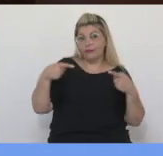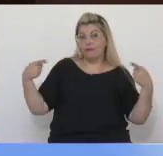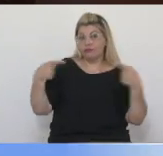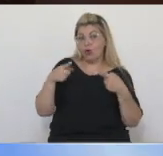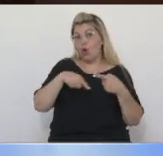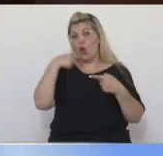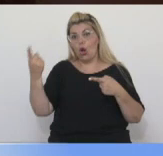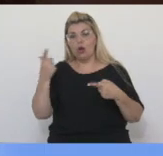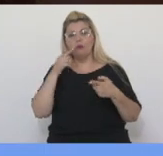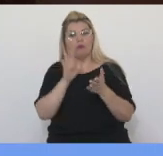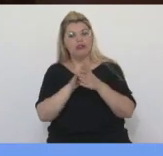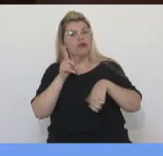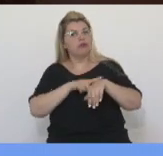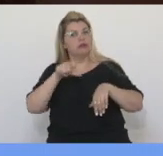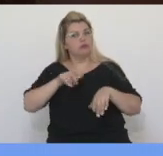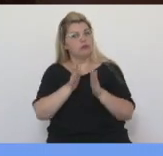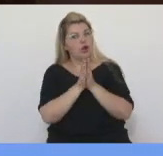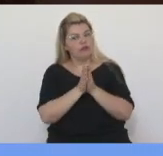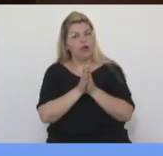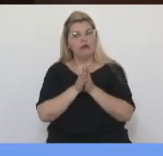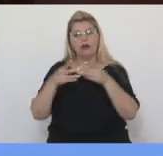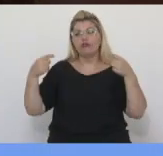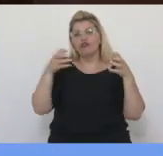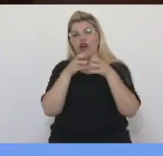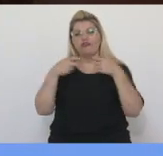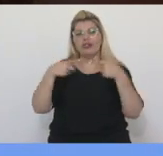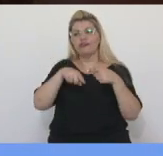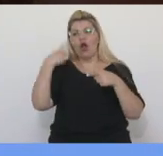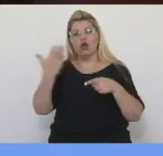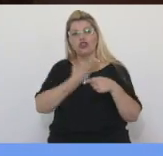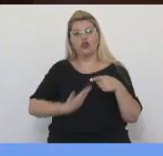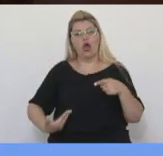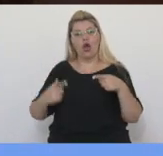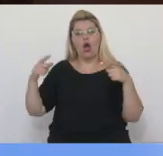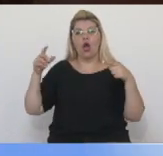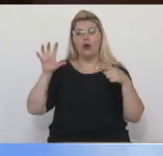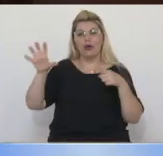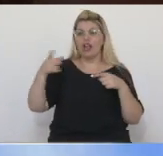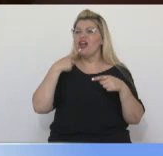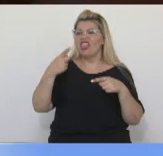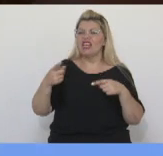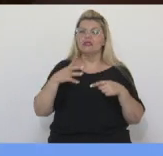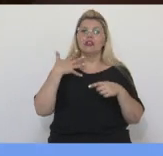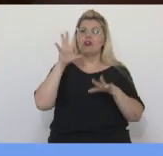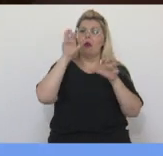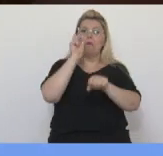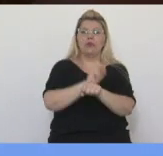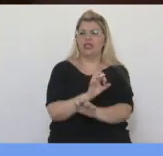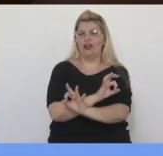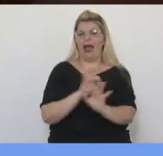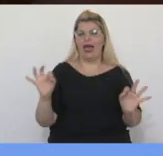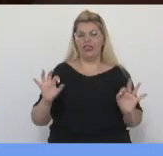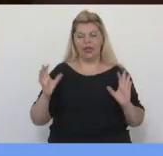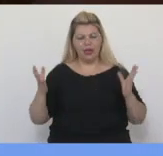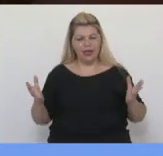finalizando exacto de que él no metía preso a nadie y